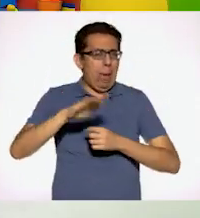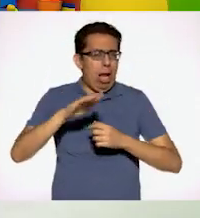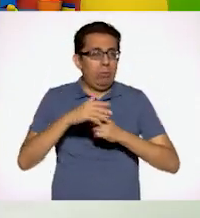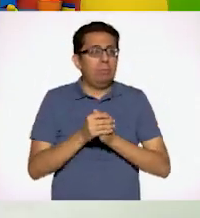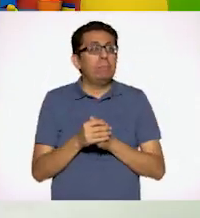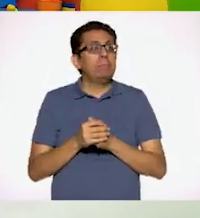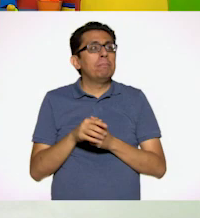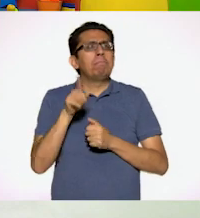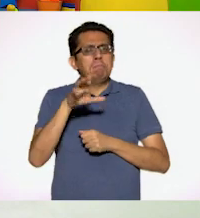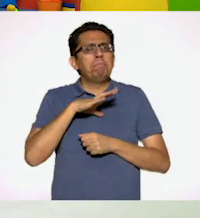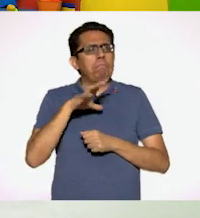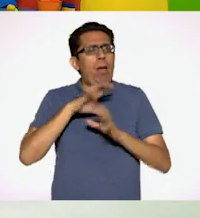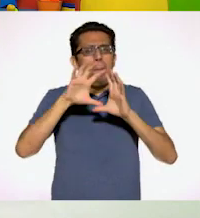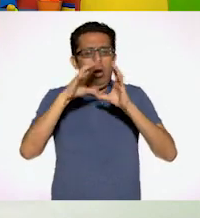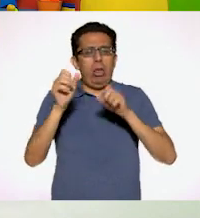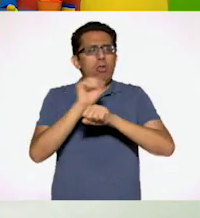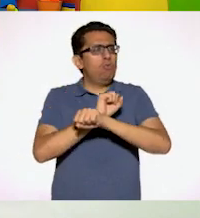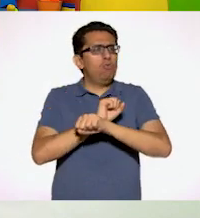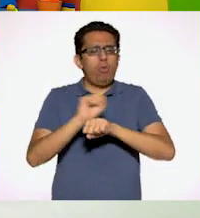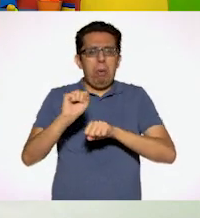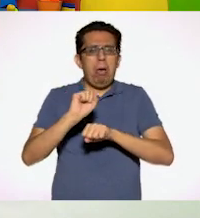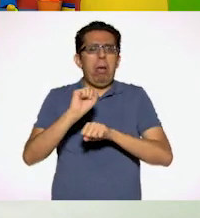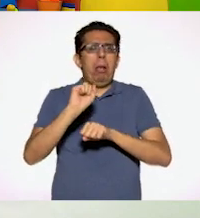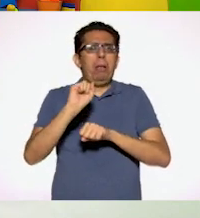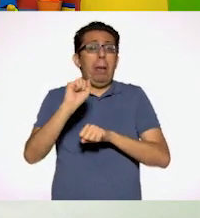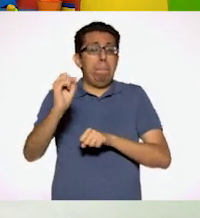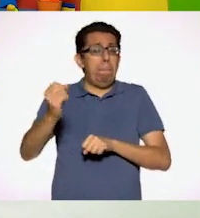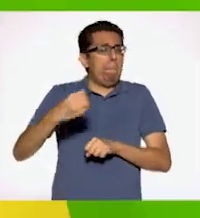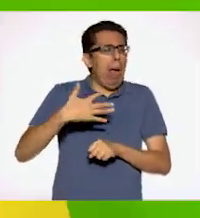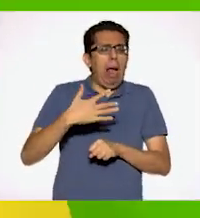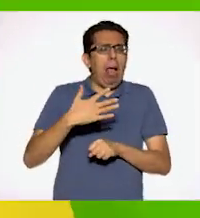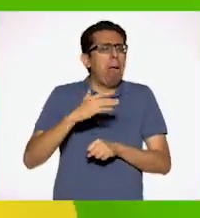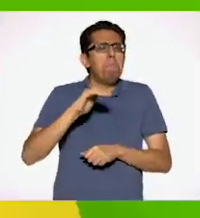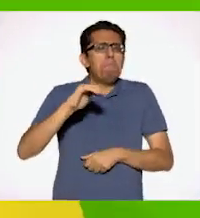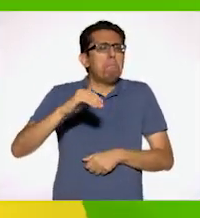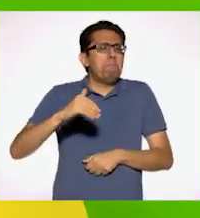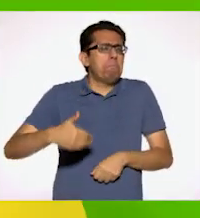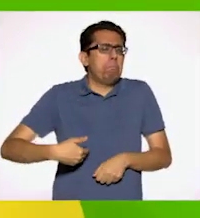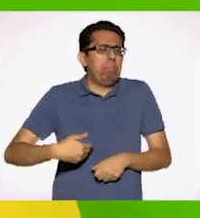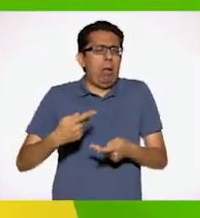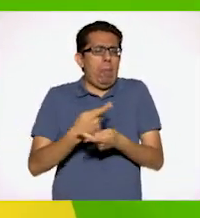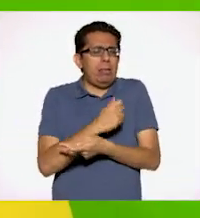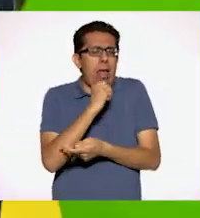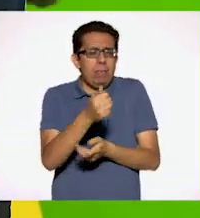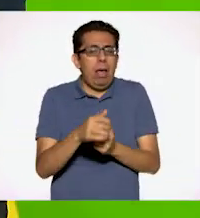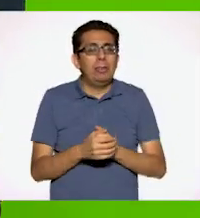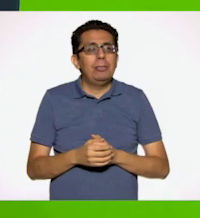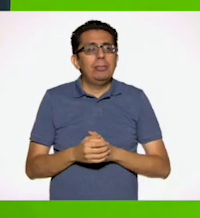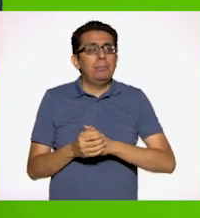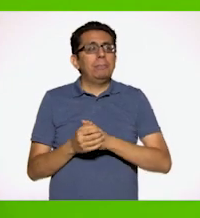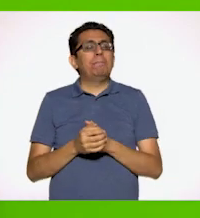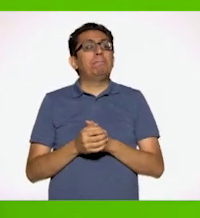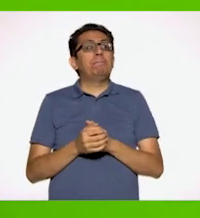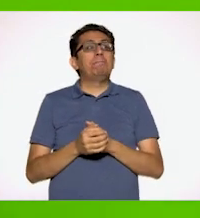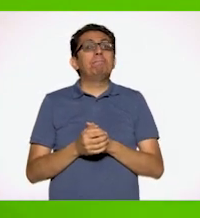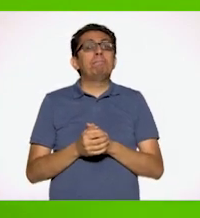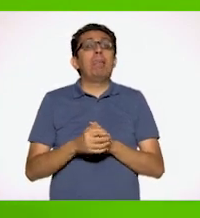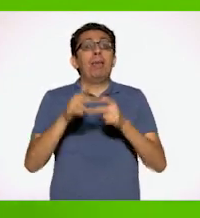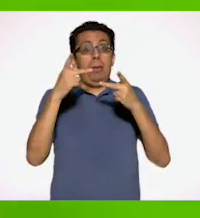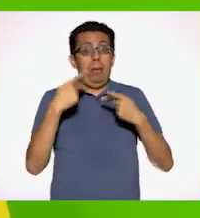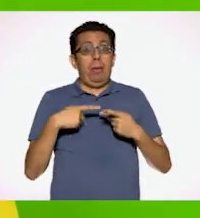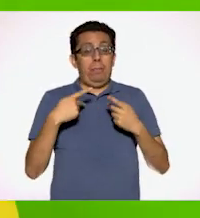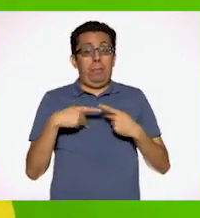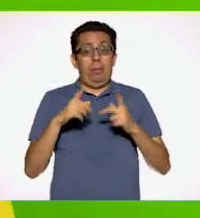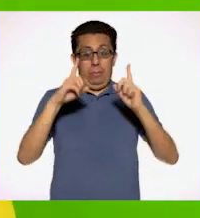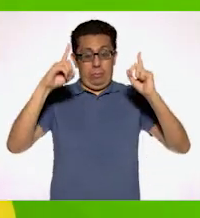hay una pelota suave que no nos daña si nos golpea. Perfecto, buen material. Vamos a lanzarlo a la persona con la que está